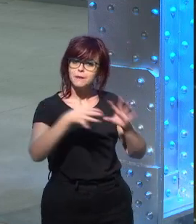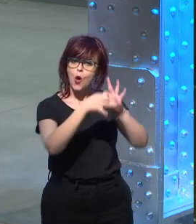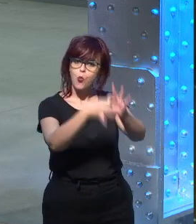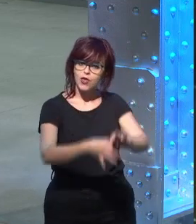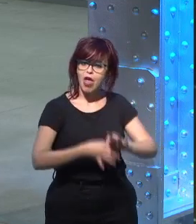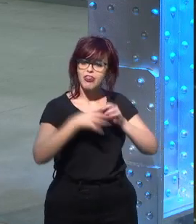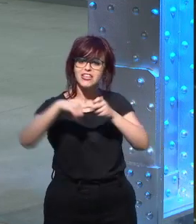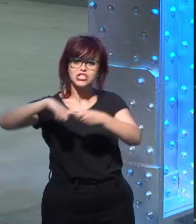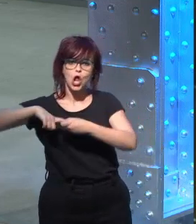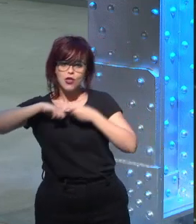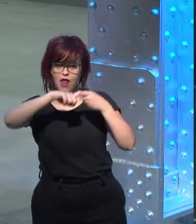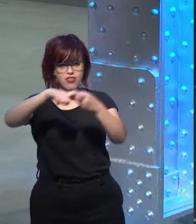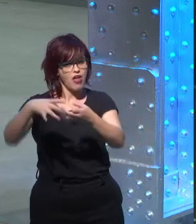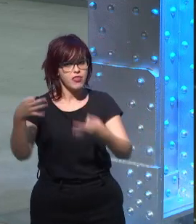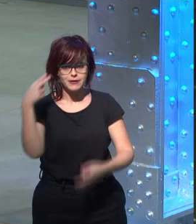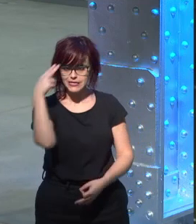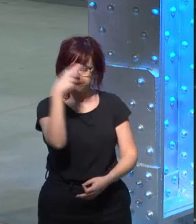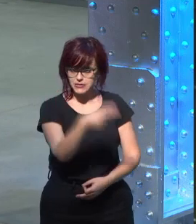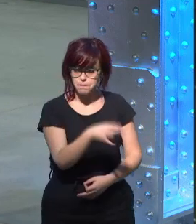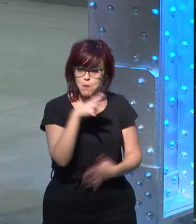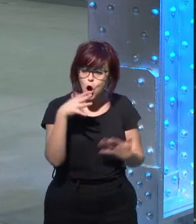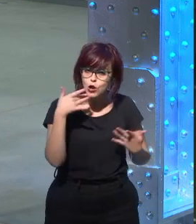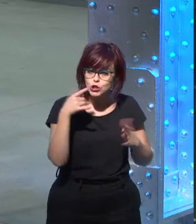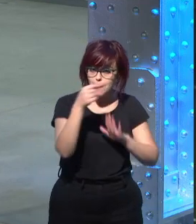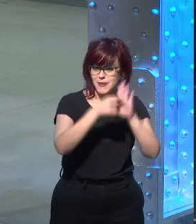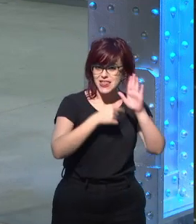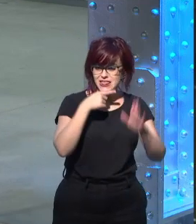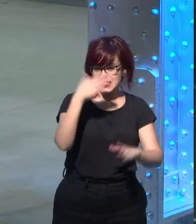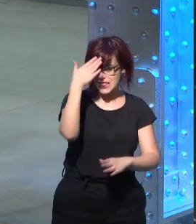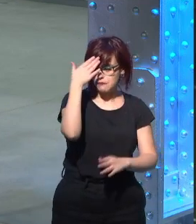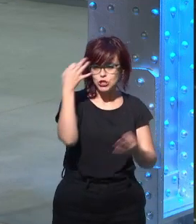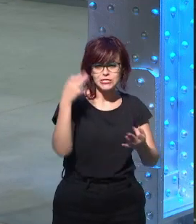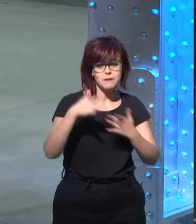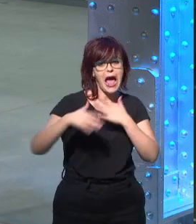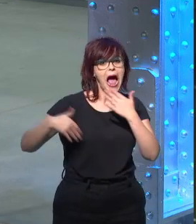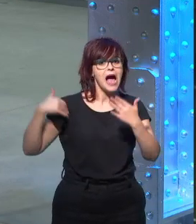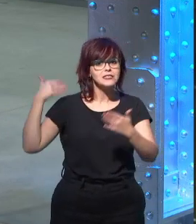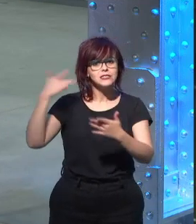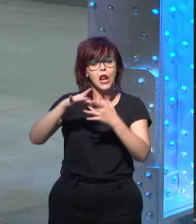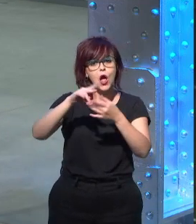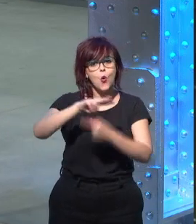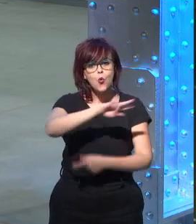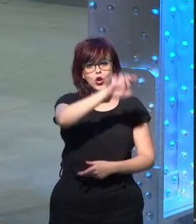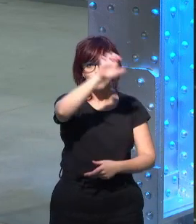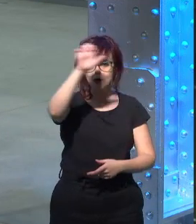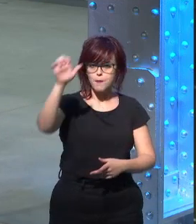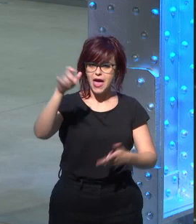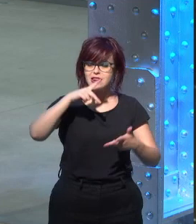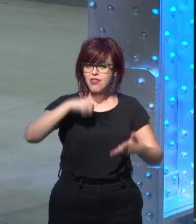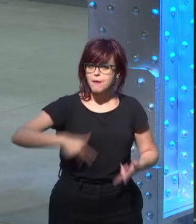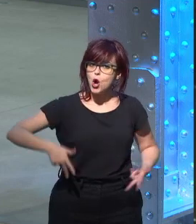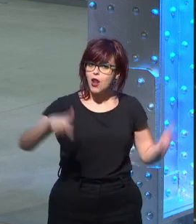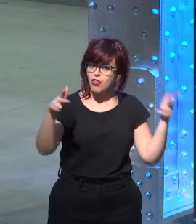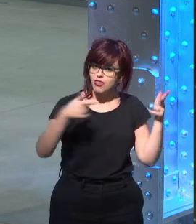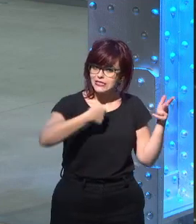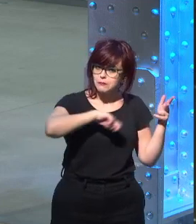y solidaridad. ¿Por qué? Porque estos principios son los que han servido para construir la Unión Europea y la democracia en